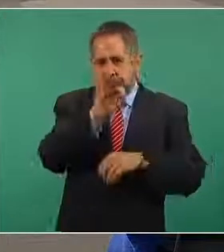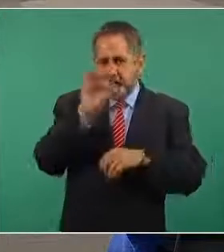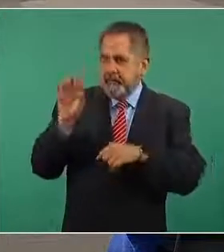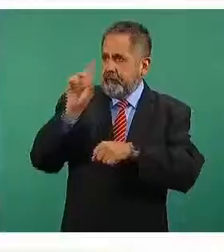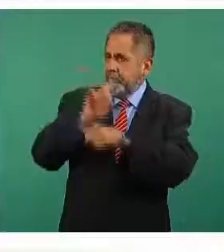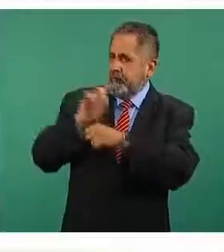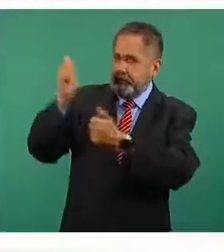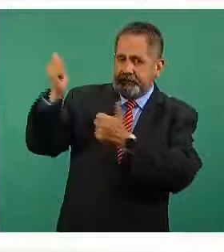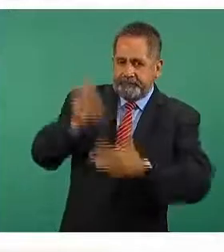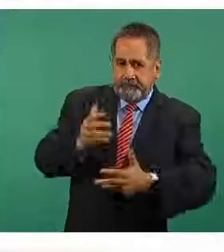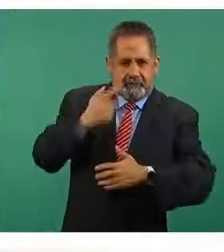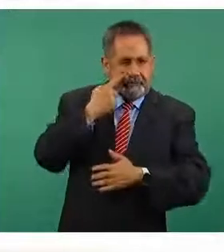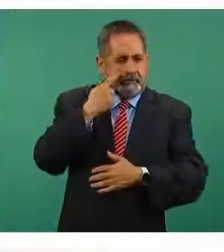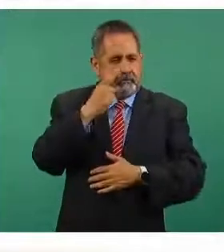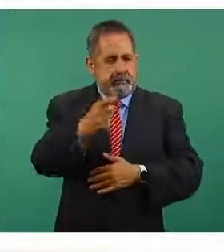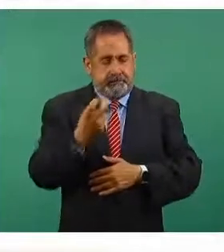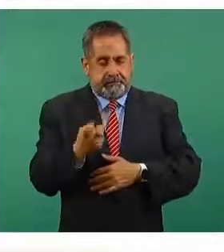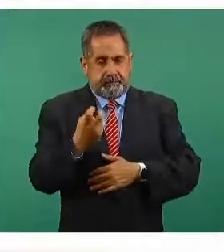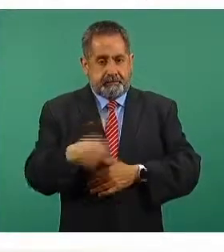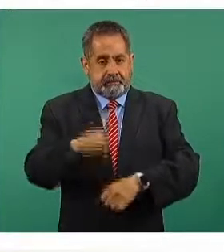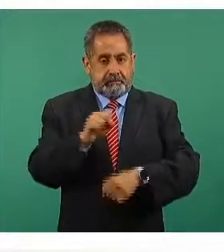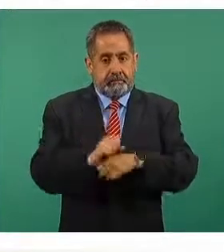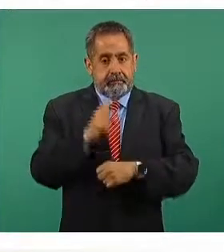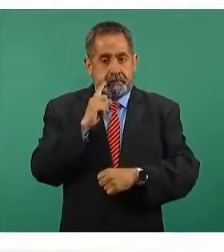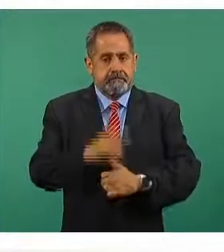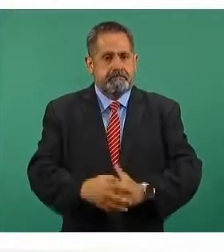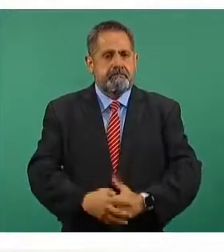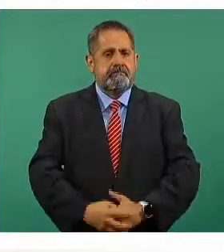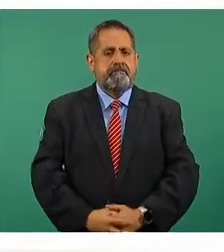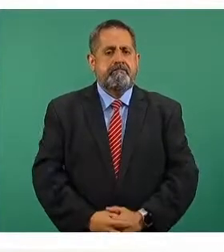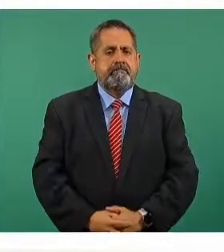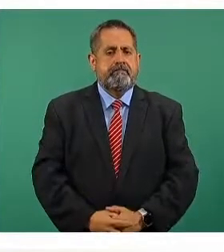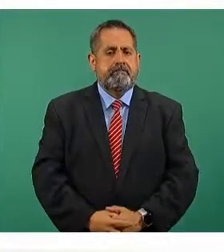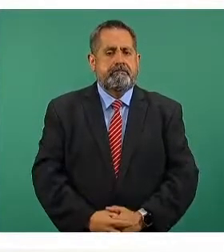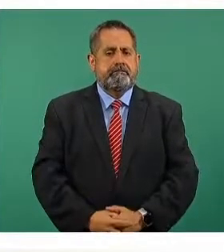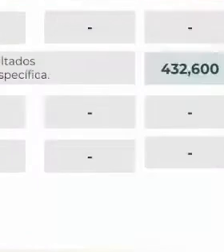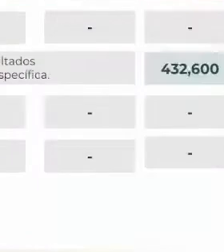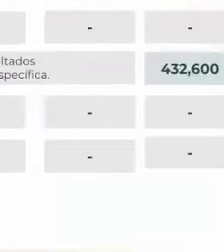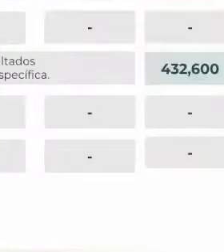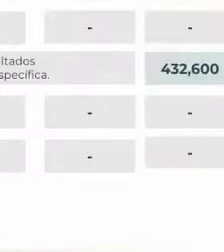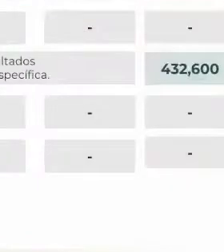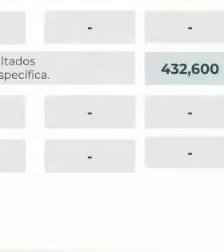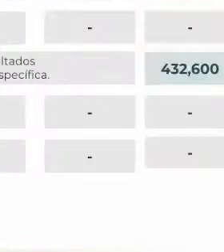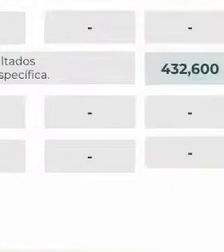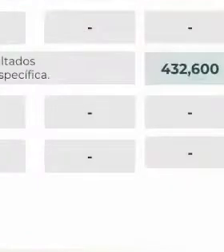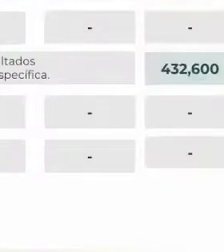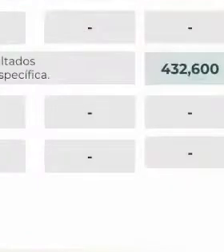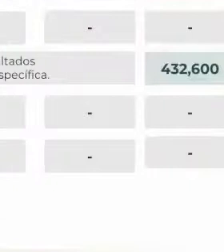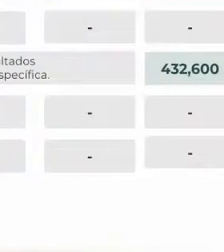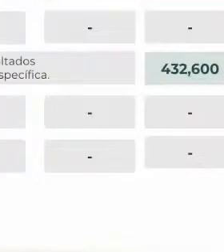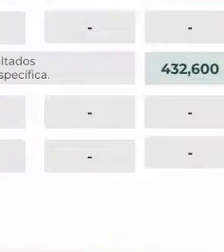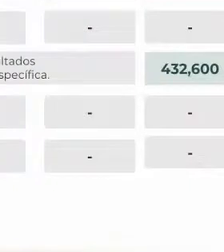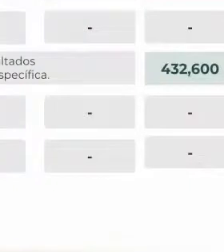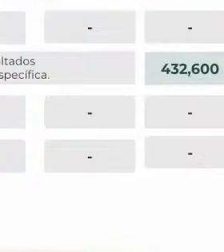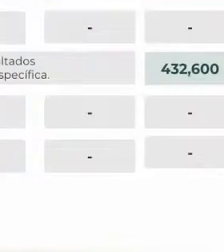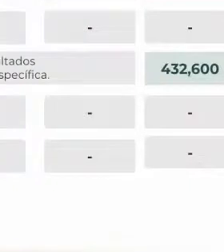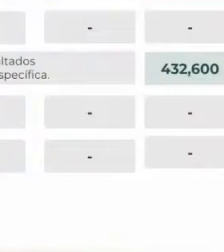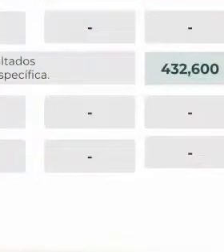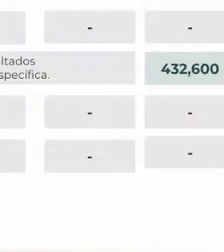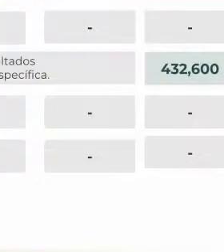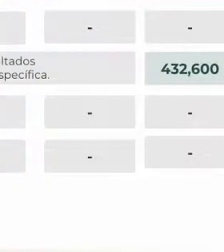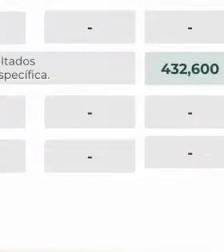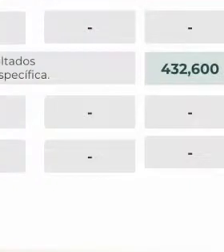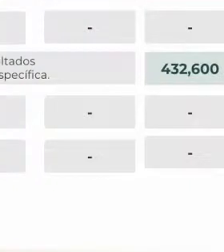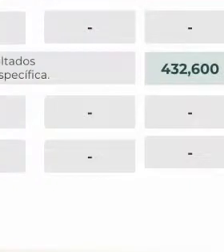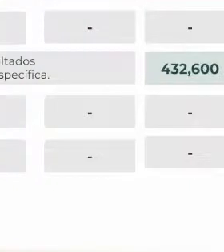abastecimiento. Para esta semana en concreto, lo que podemos ver es, ayer por la tarde llegaron 487.500